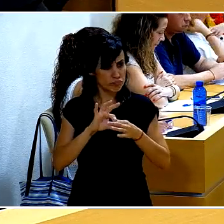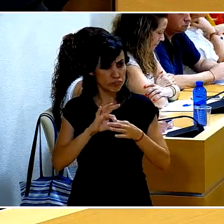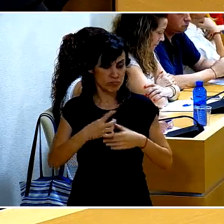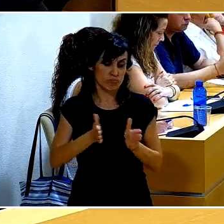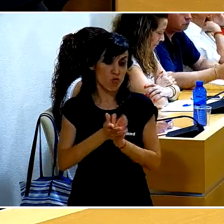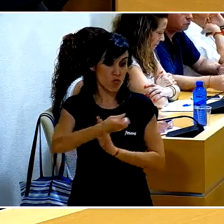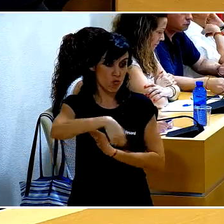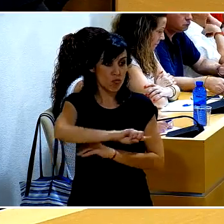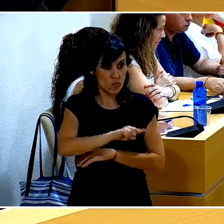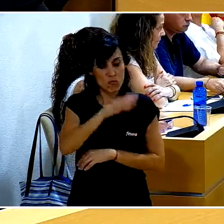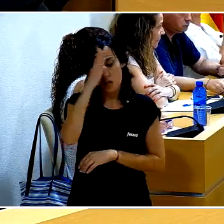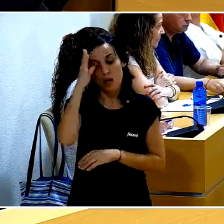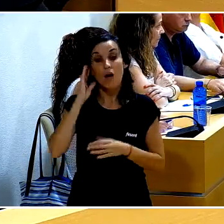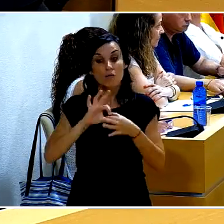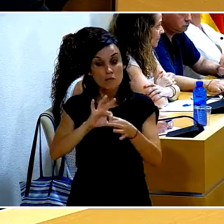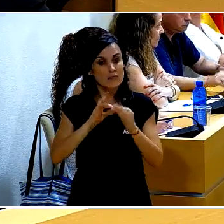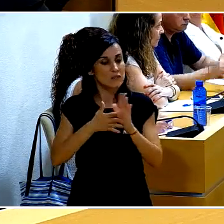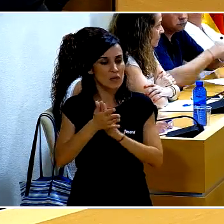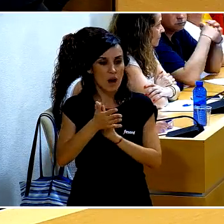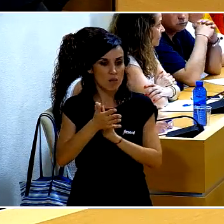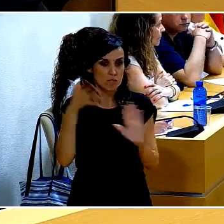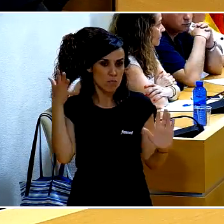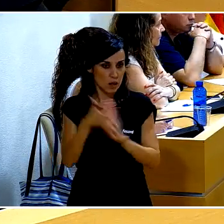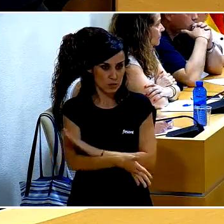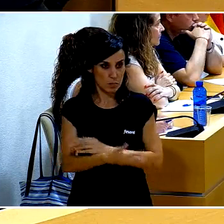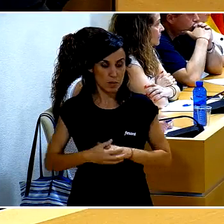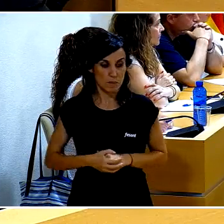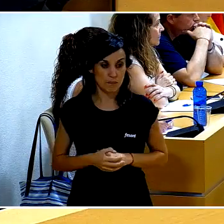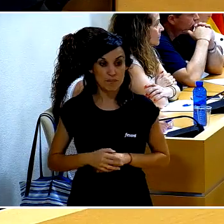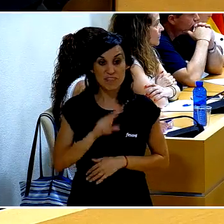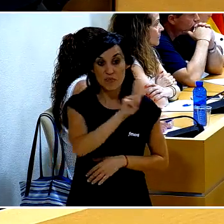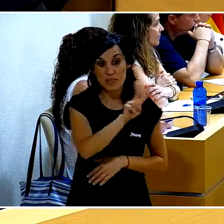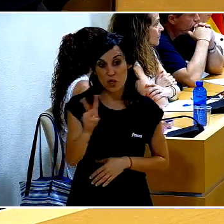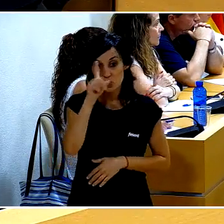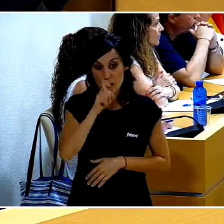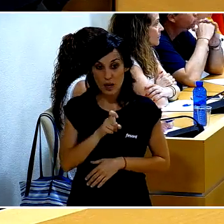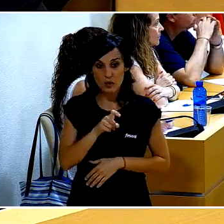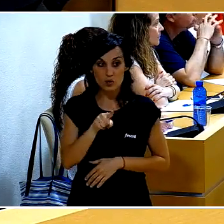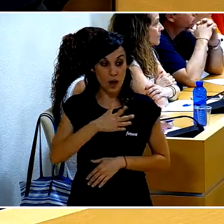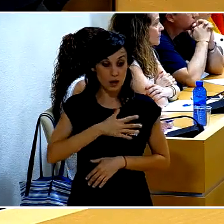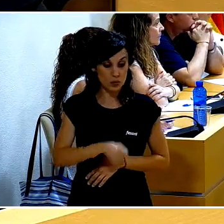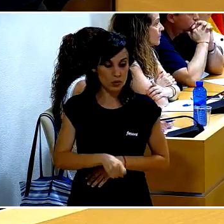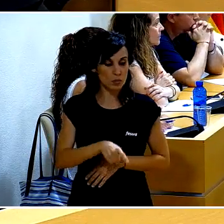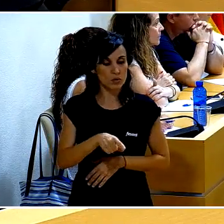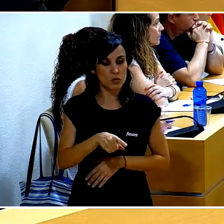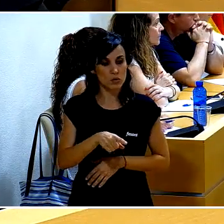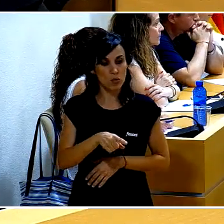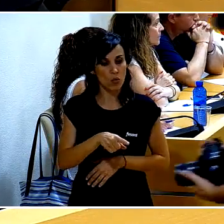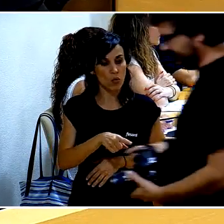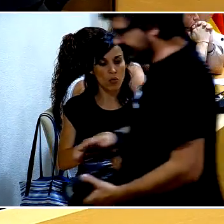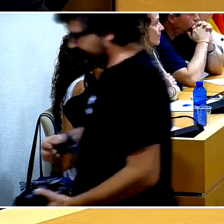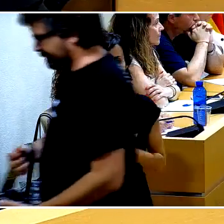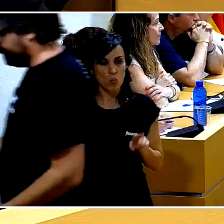ustedes, unos vínculos que son para siempre. Durante 22 años, este ayuntamiento ha acogido con las